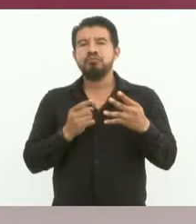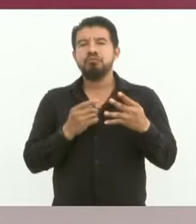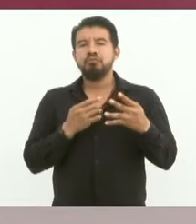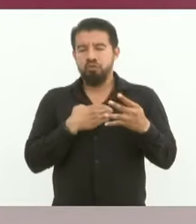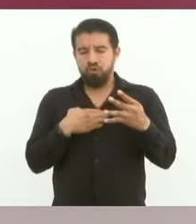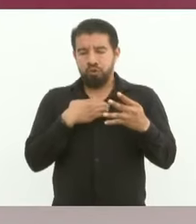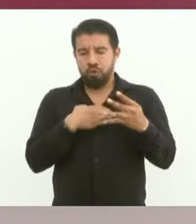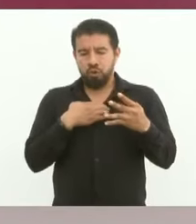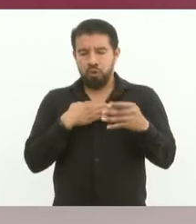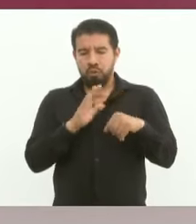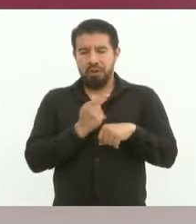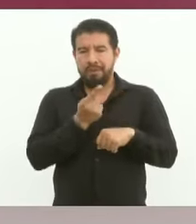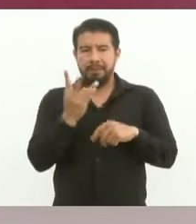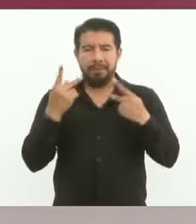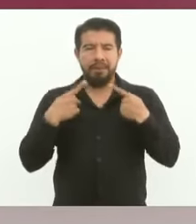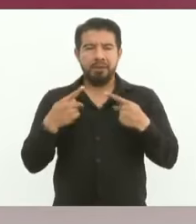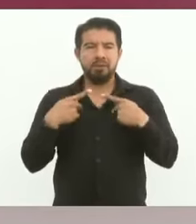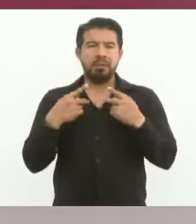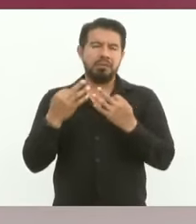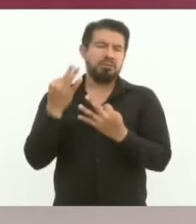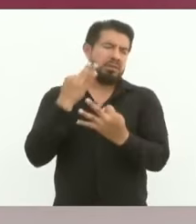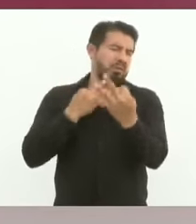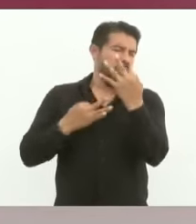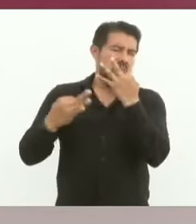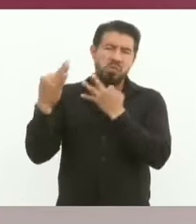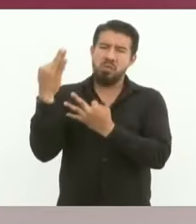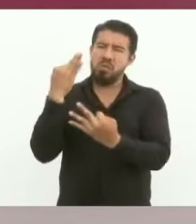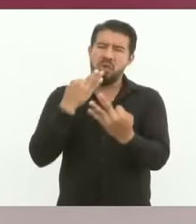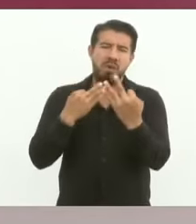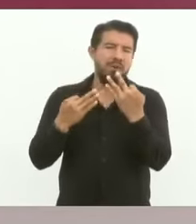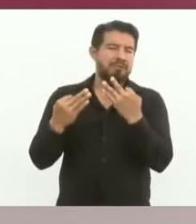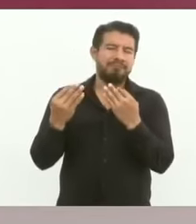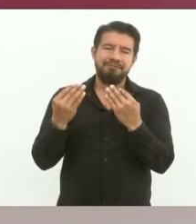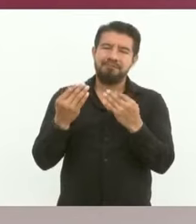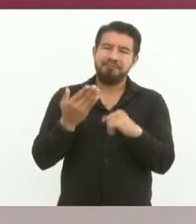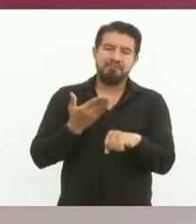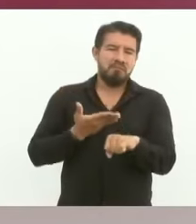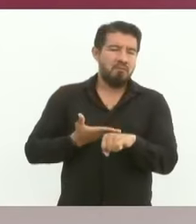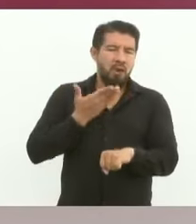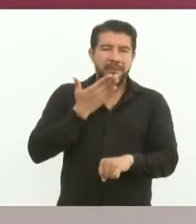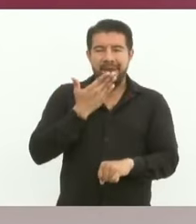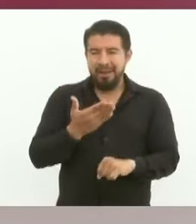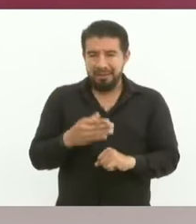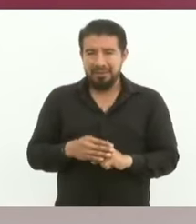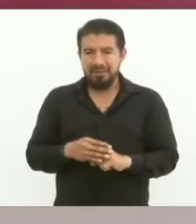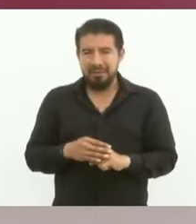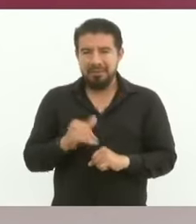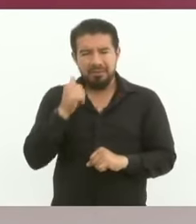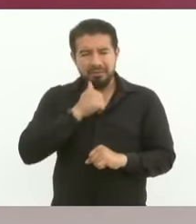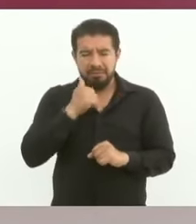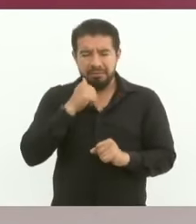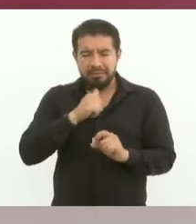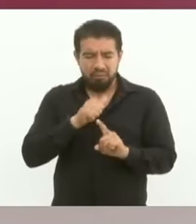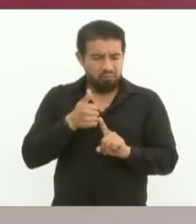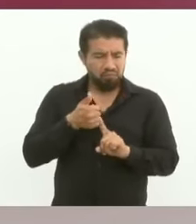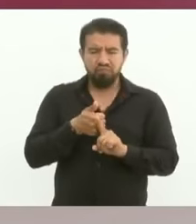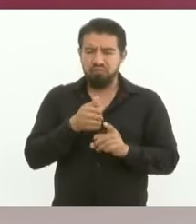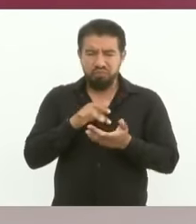la gente se portó muy bien, el pueblo de México estuvo siempre apoyándonos,